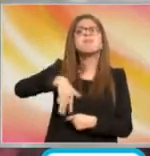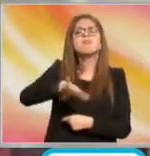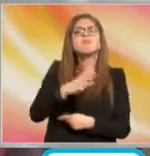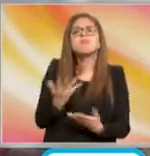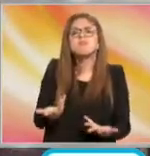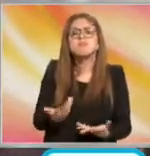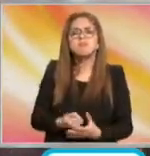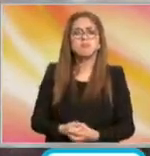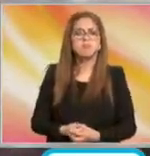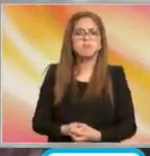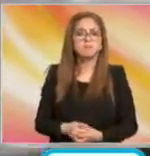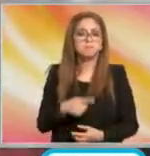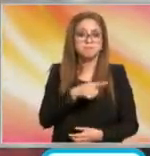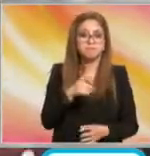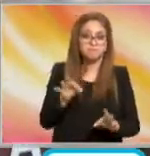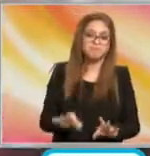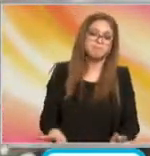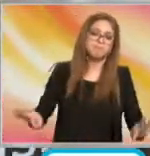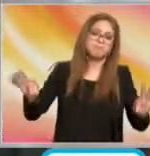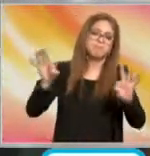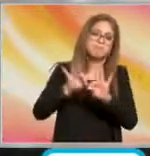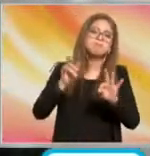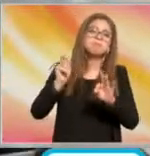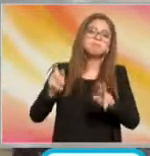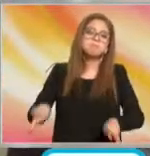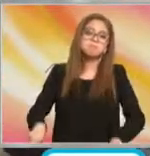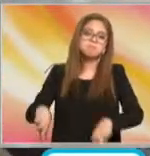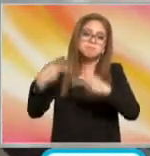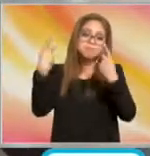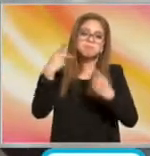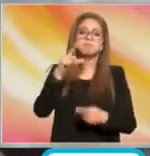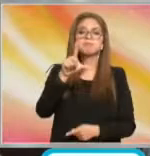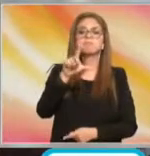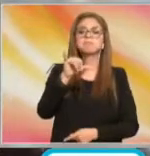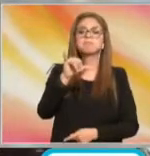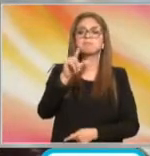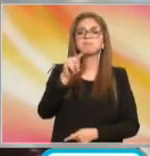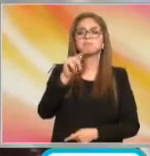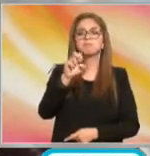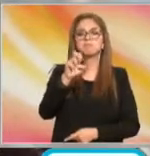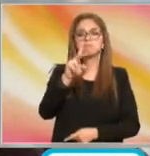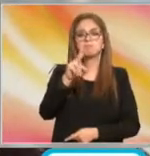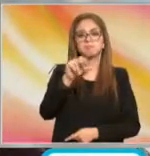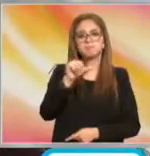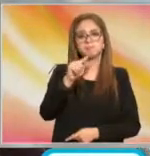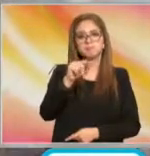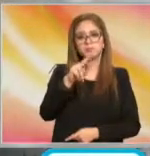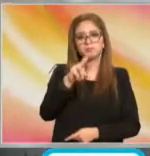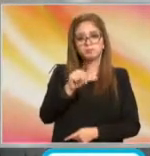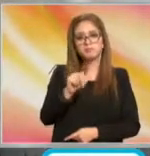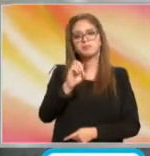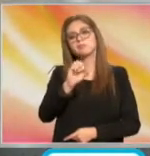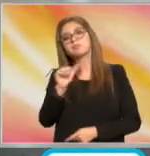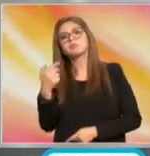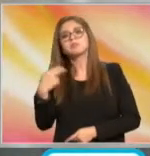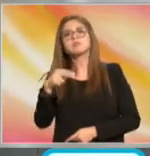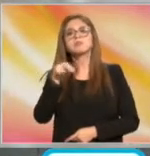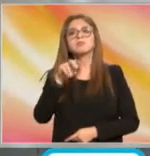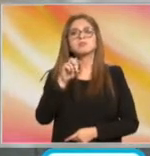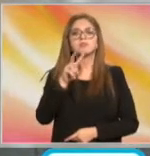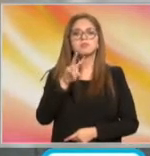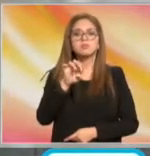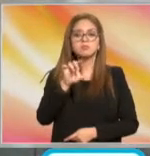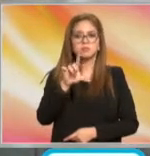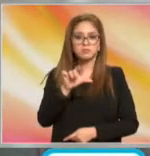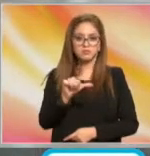Básicamente, o sea, lo más importante, podríamos decir, en ventas es la literatura, sobre todo, bueno, la novela, sobre todo la